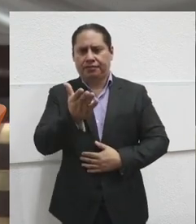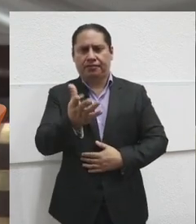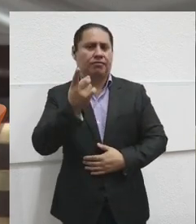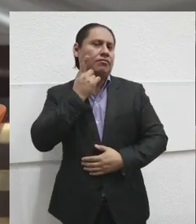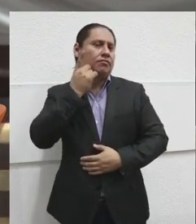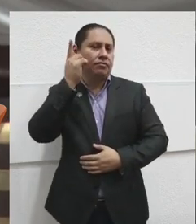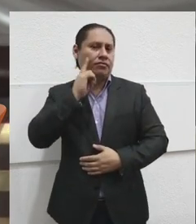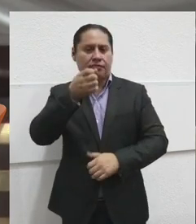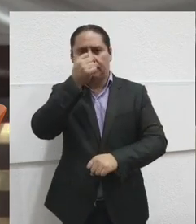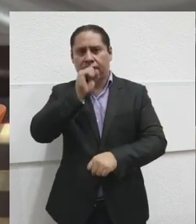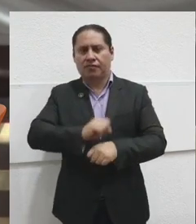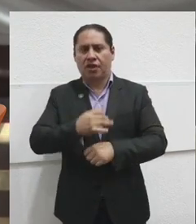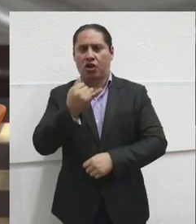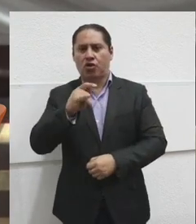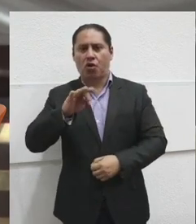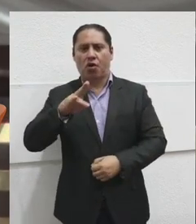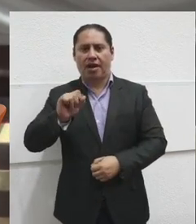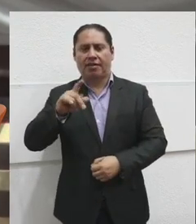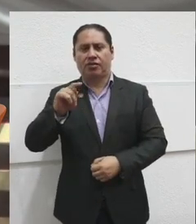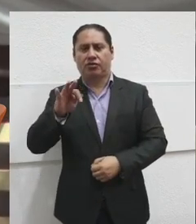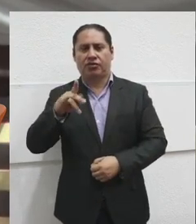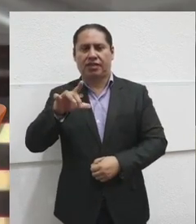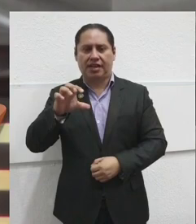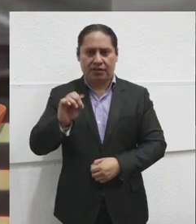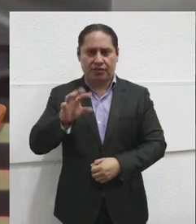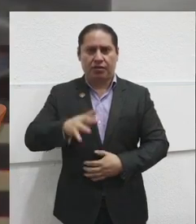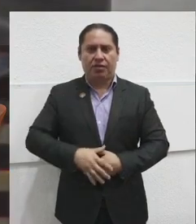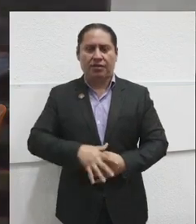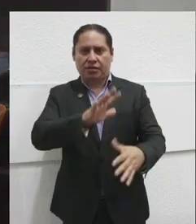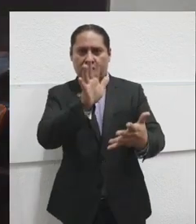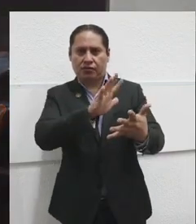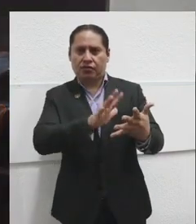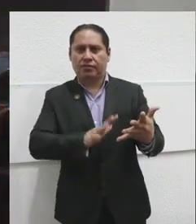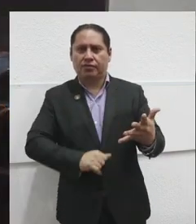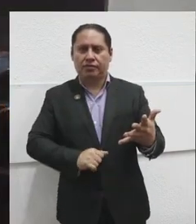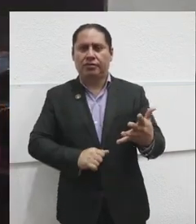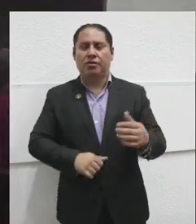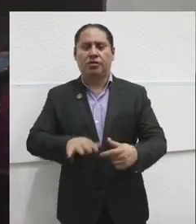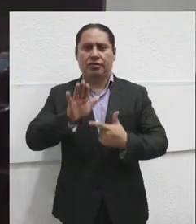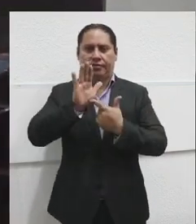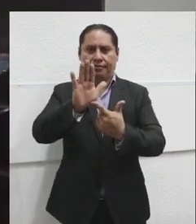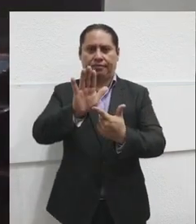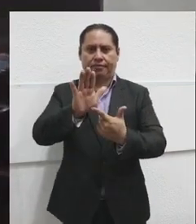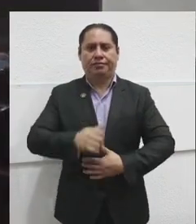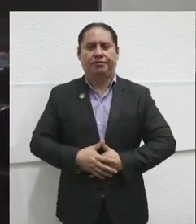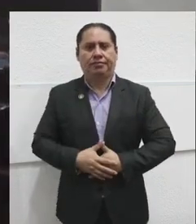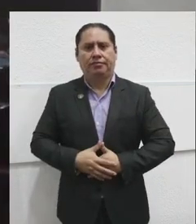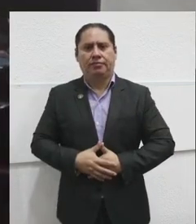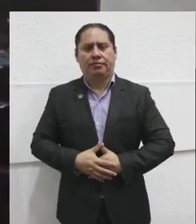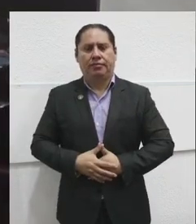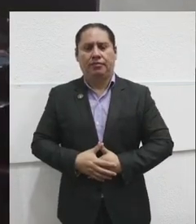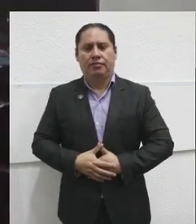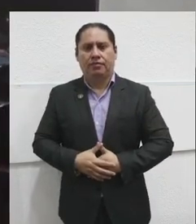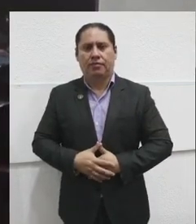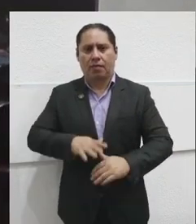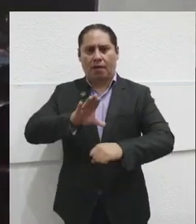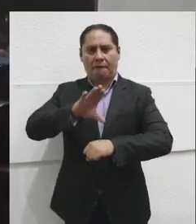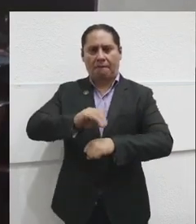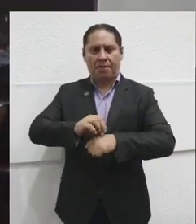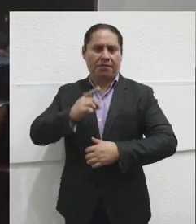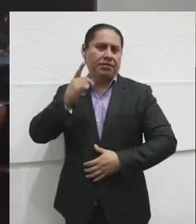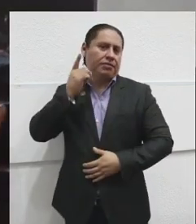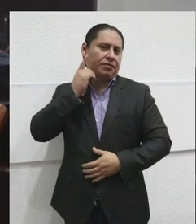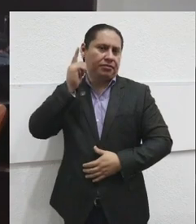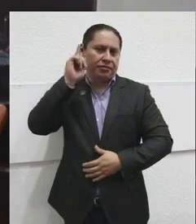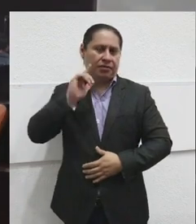la diputada secretaria Yolanda del Rosario Correa González de lectura al documento de cuenta. Con su permiso,